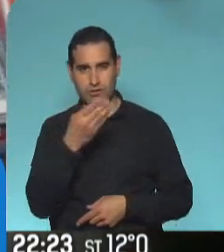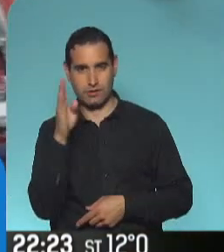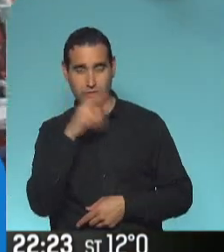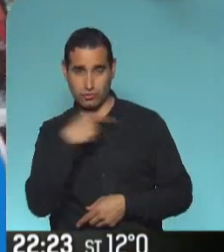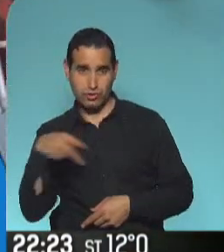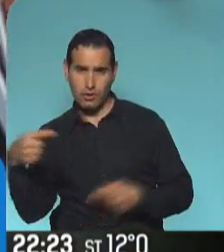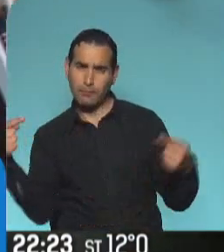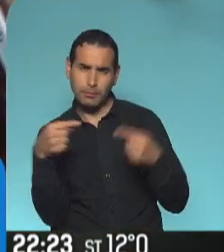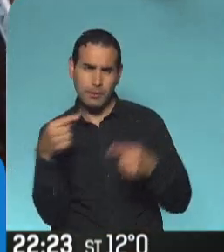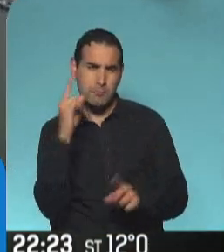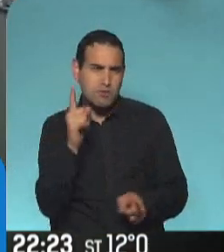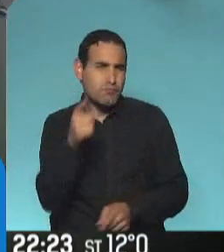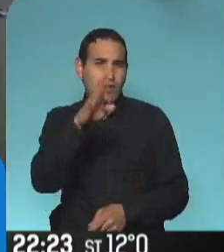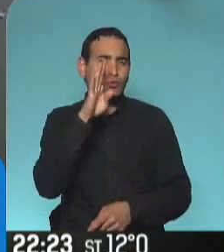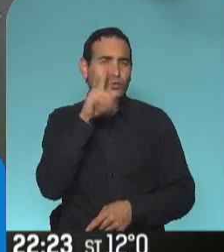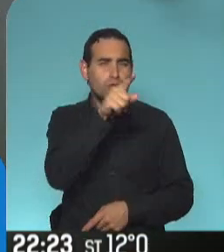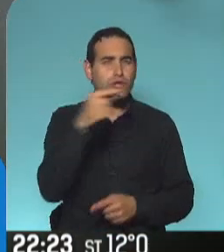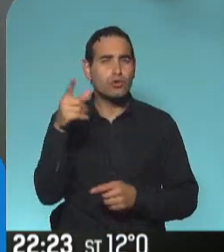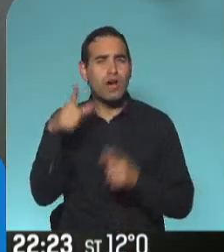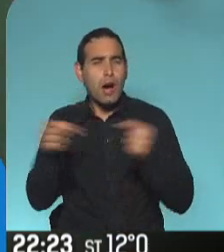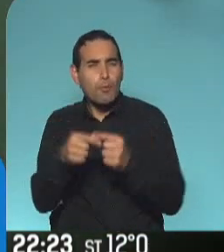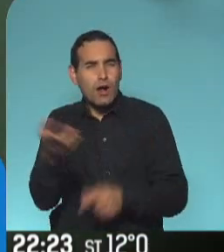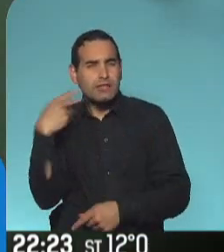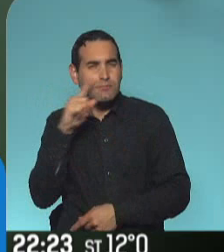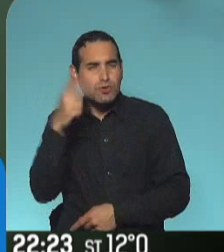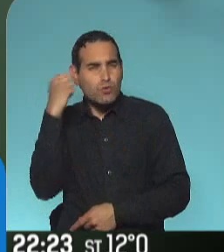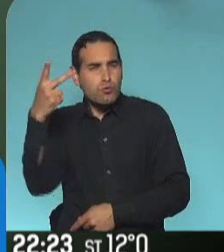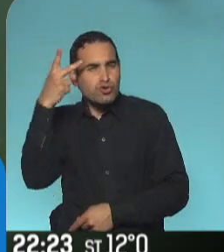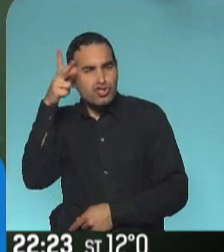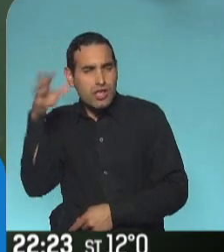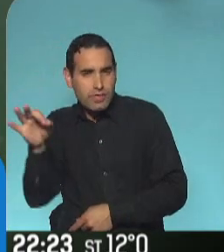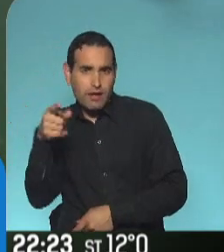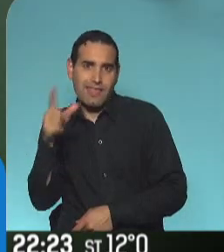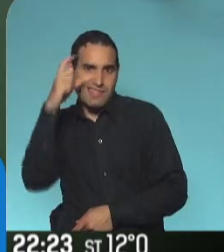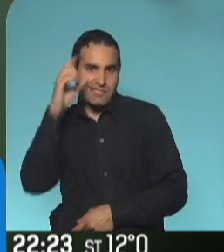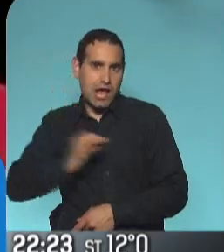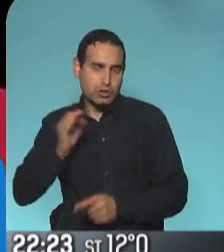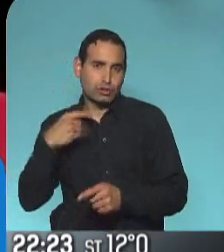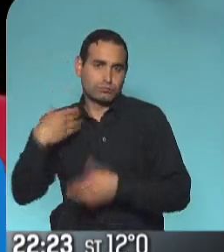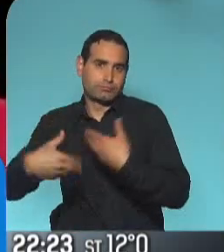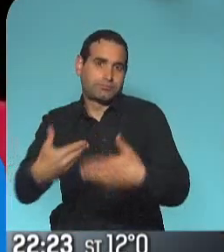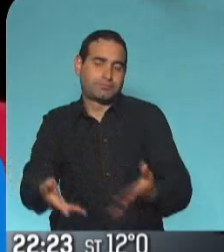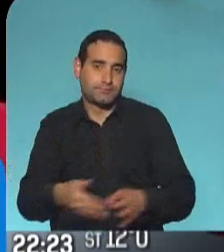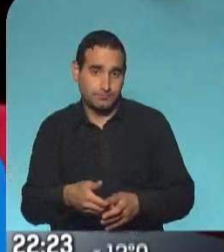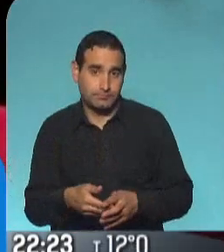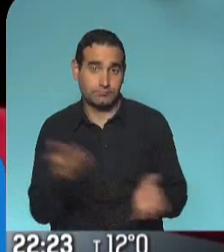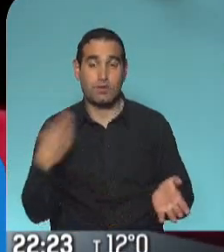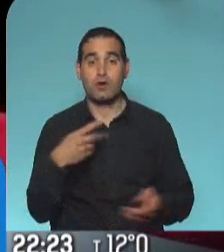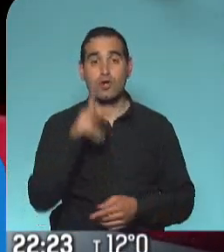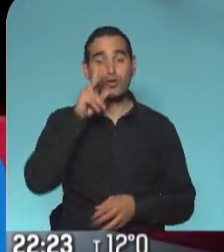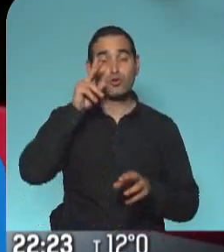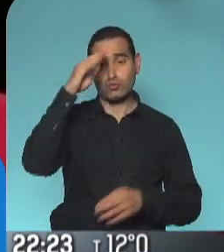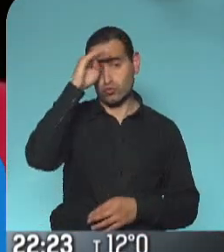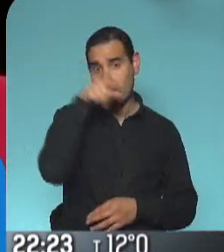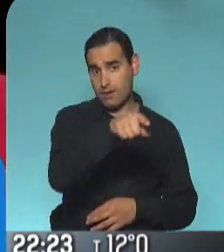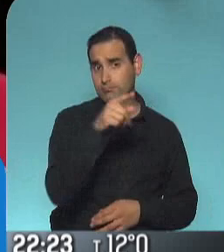que mantuvieron Estados Unidos y Japón en los 80 y que se prolongó por más de 10 años. Los plazos de Trump también